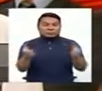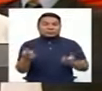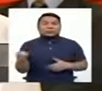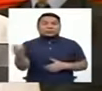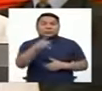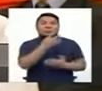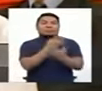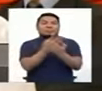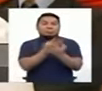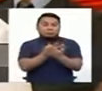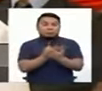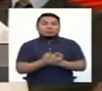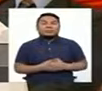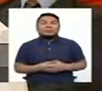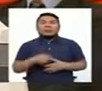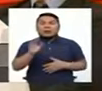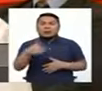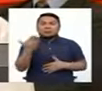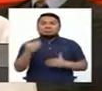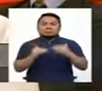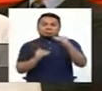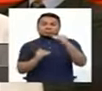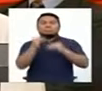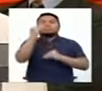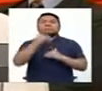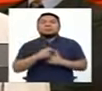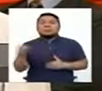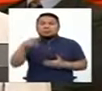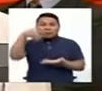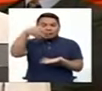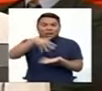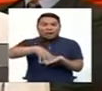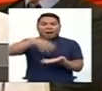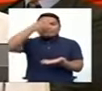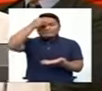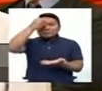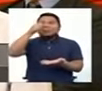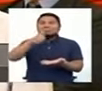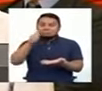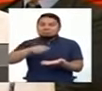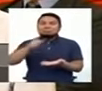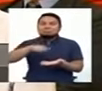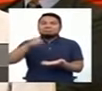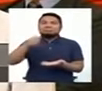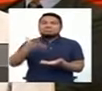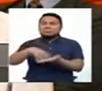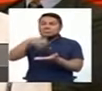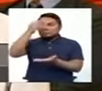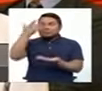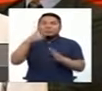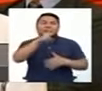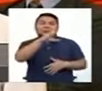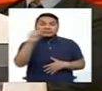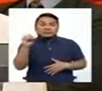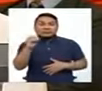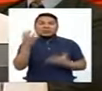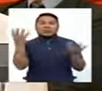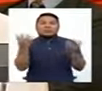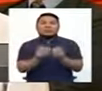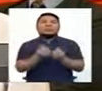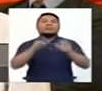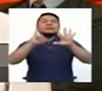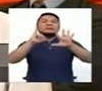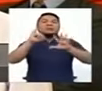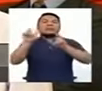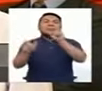los establecimientos penales ha superado el analfabetismo. De 100 solamente quedan 6